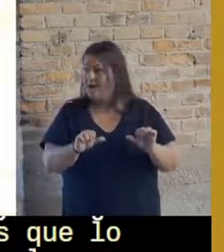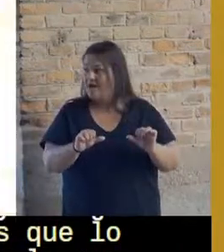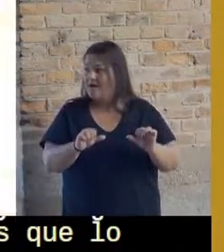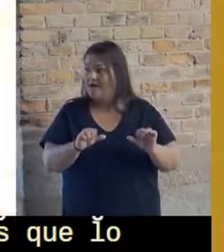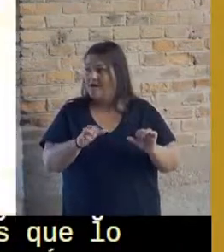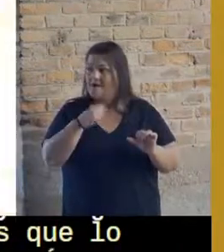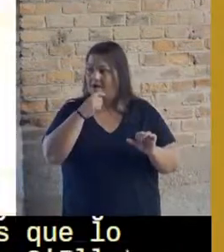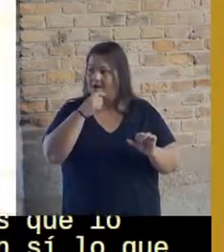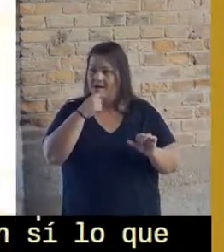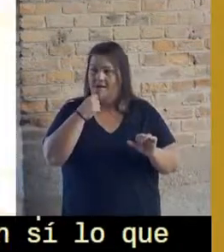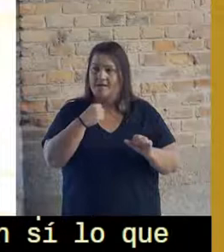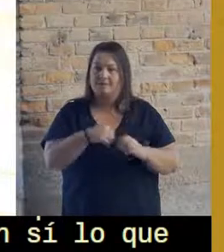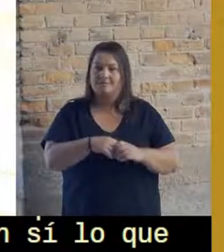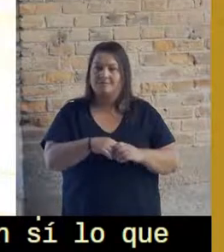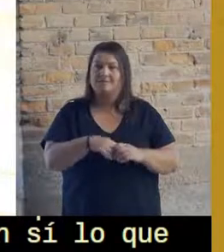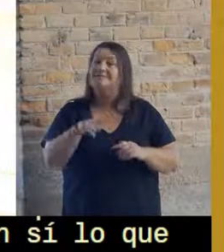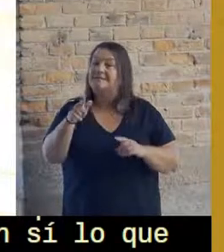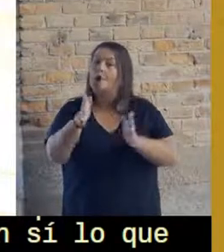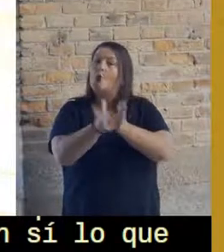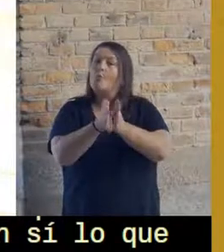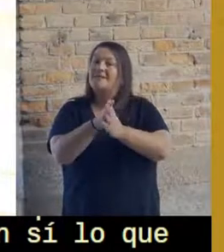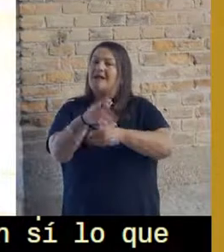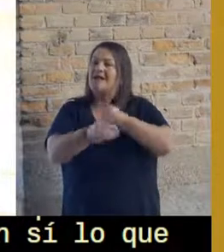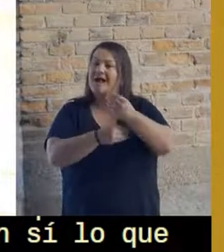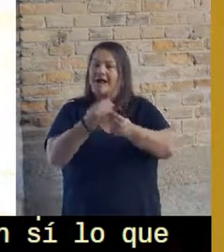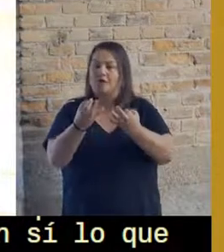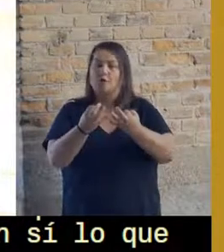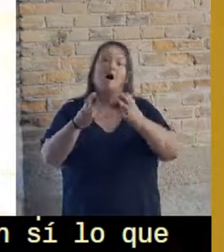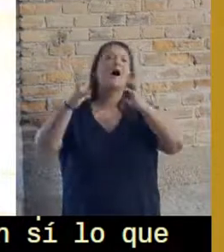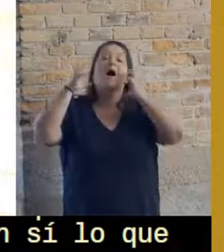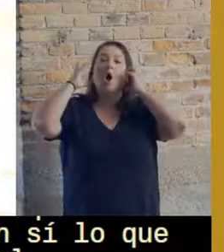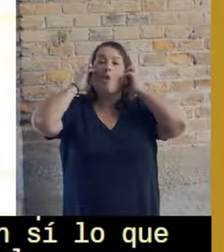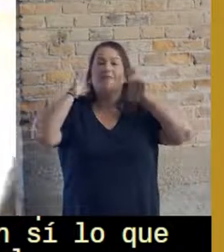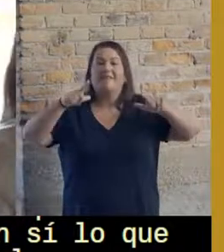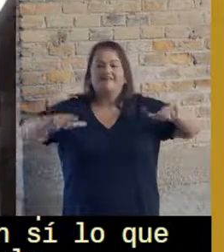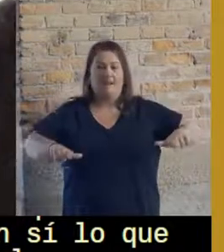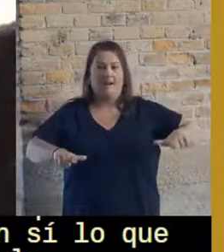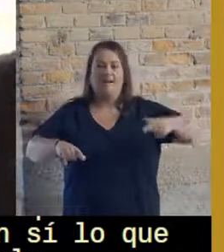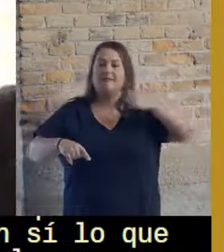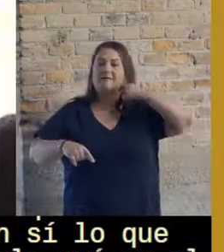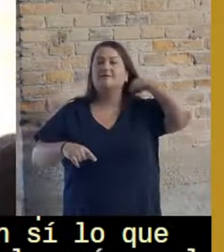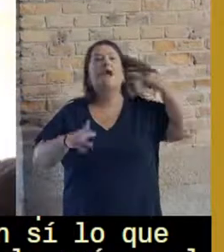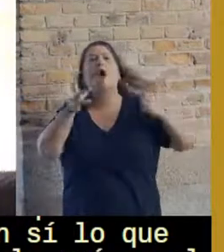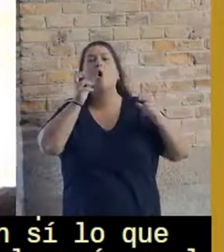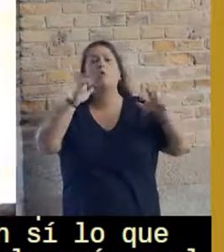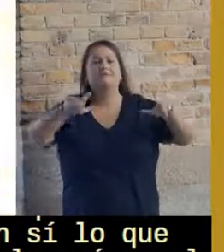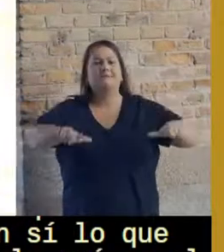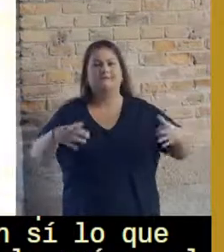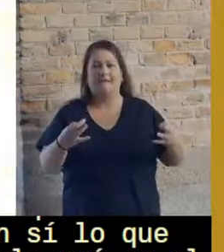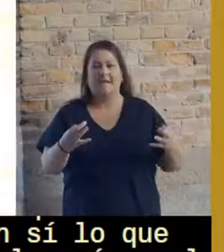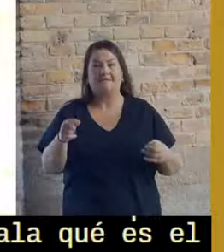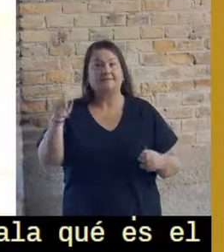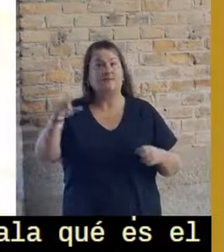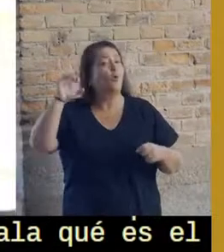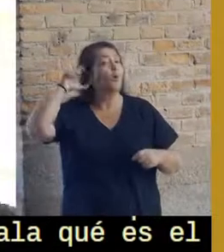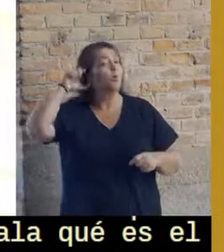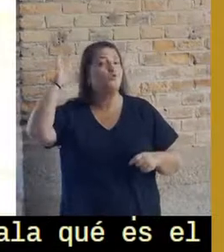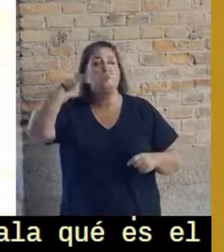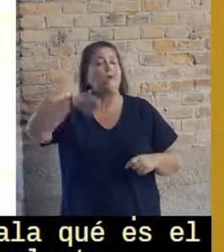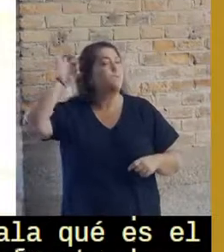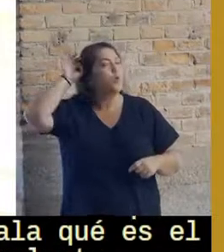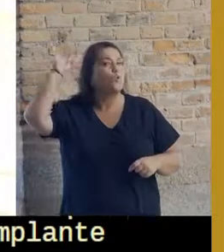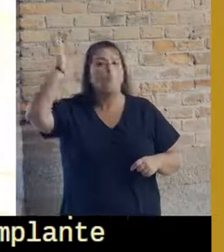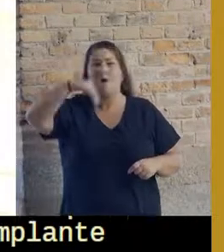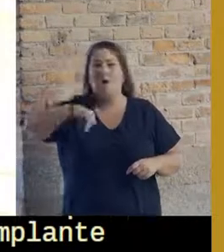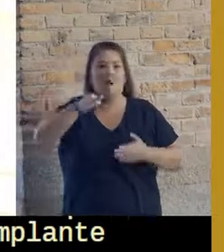esto en sí Lo que lo que ha hecho la compañera es un audio de sala Qué es el audio de sala es que ella no tiene audífono no tiene plante